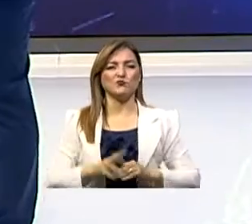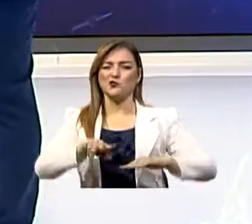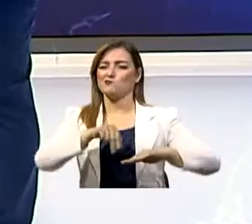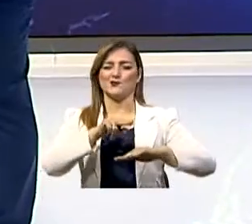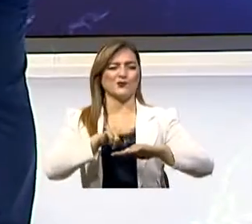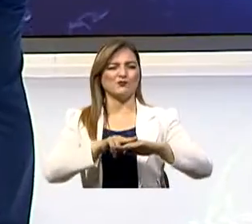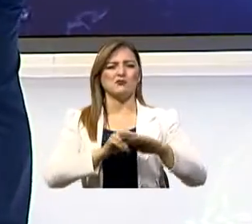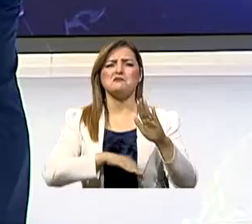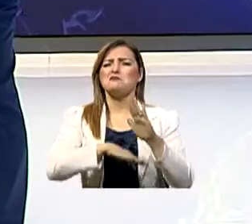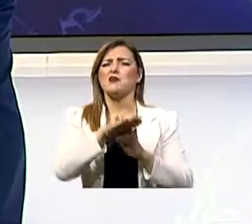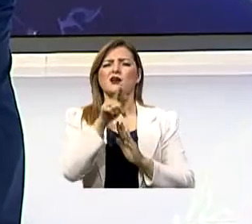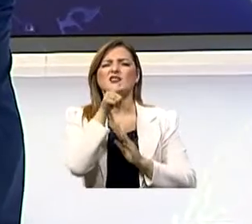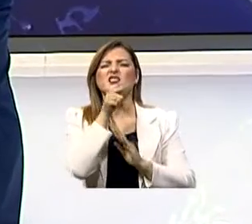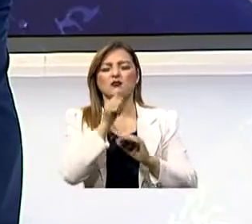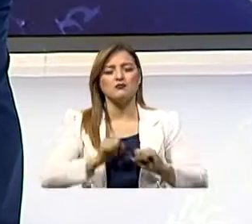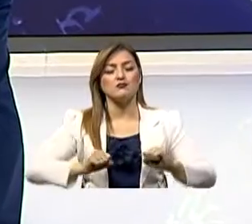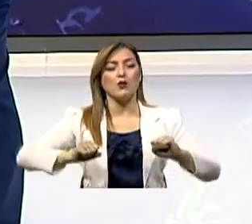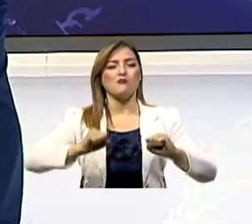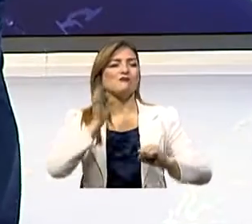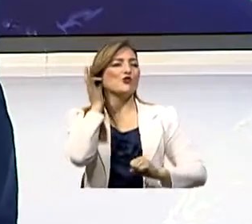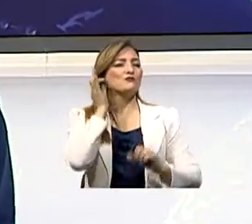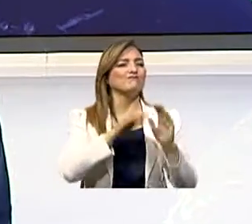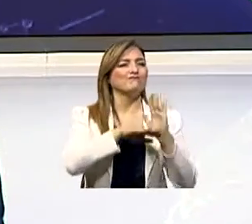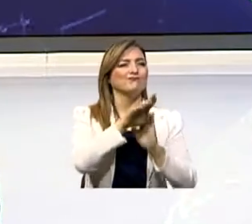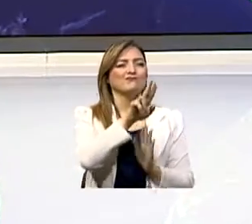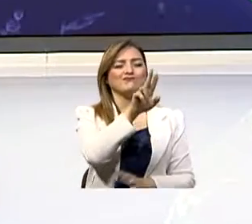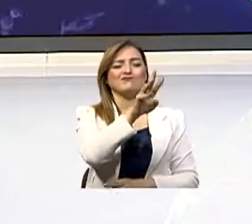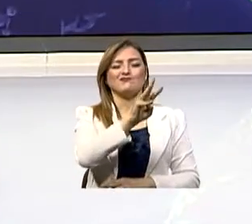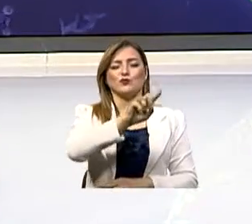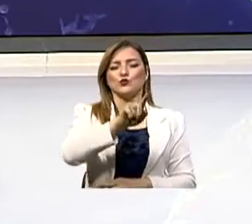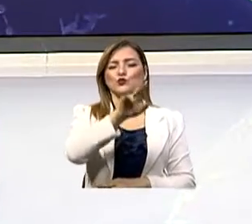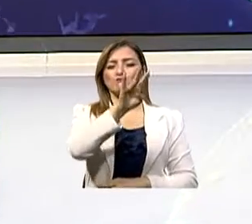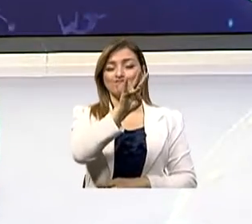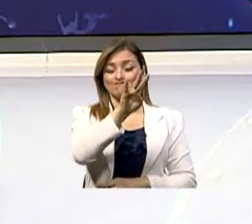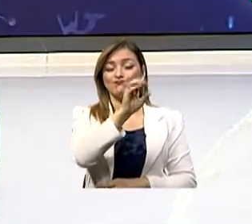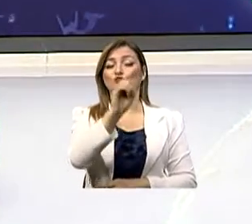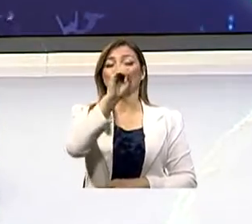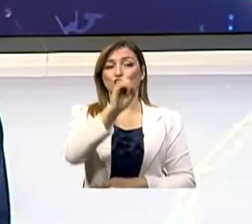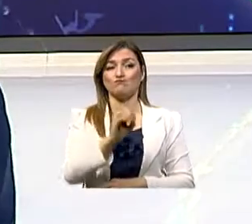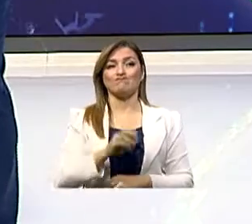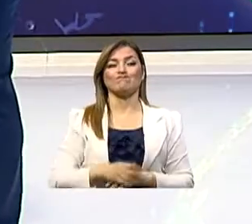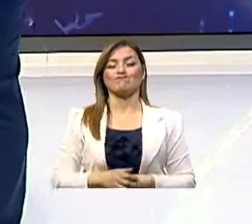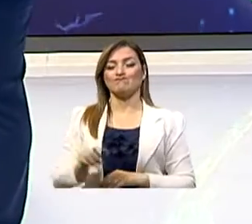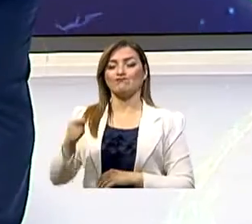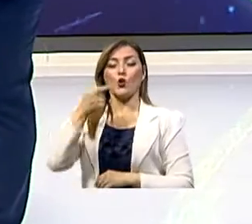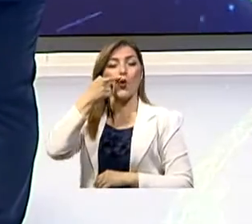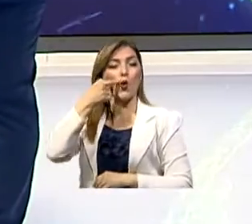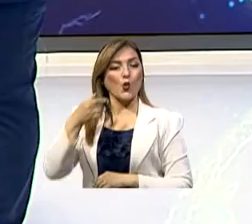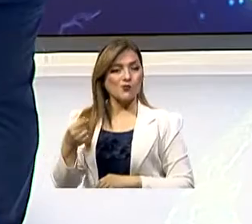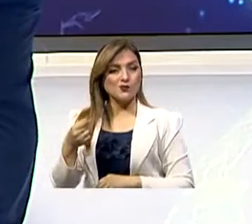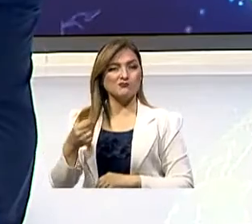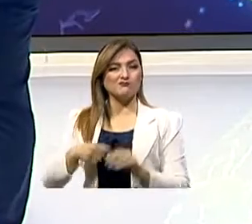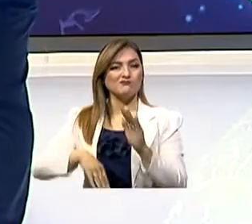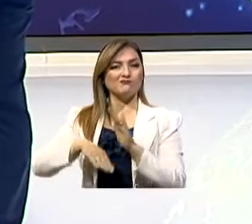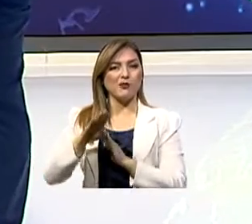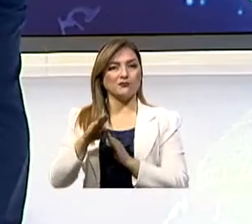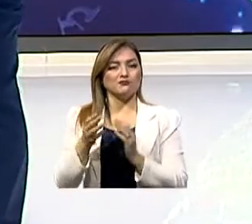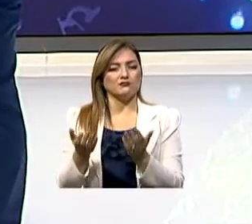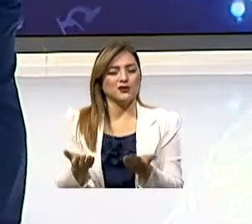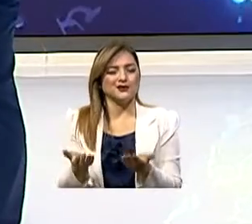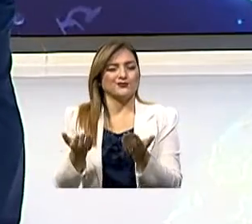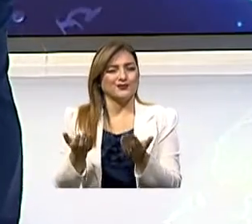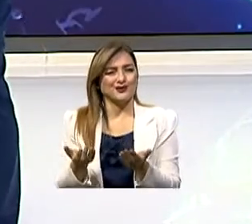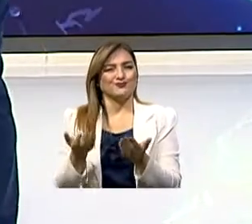que los hombres con un 26.7 por ciento de obesidad de las mujeres pero los hombres tenemos más sobrepeso es decir